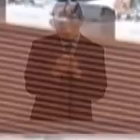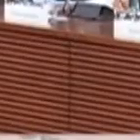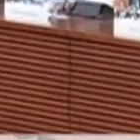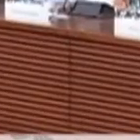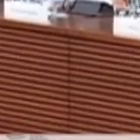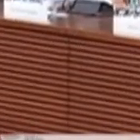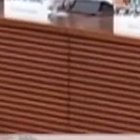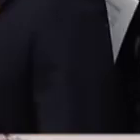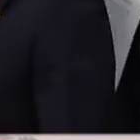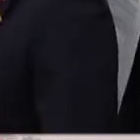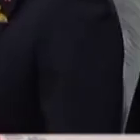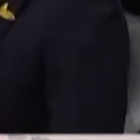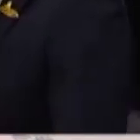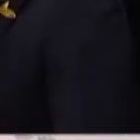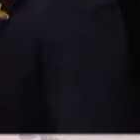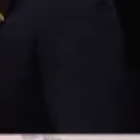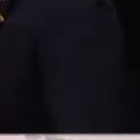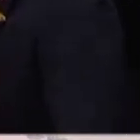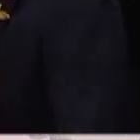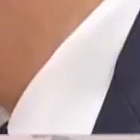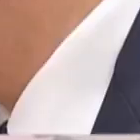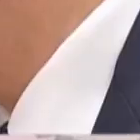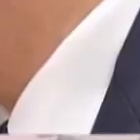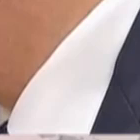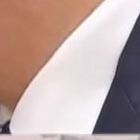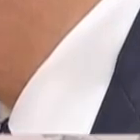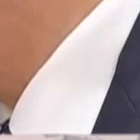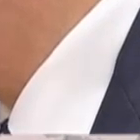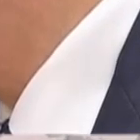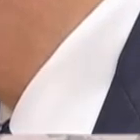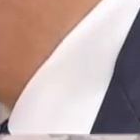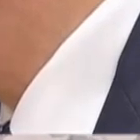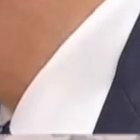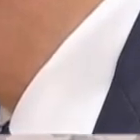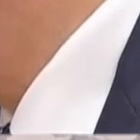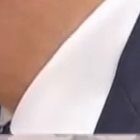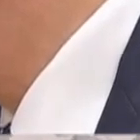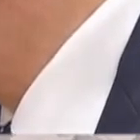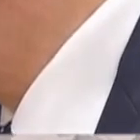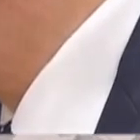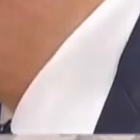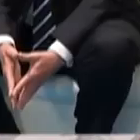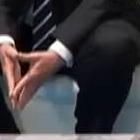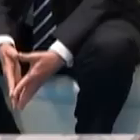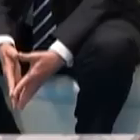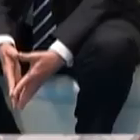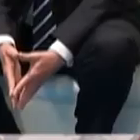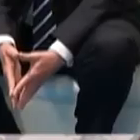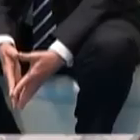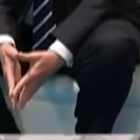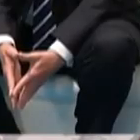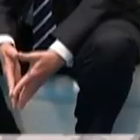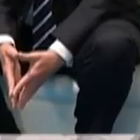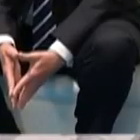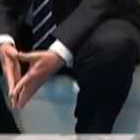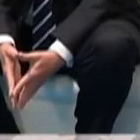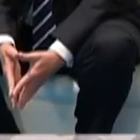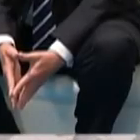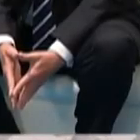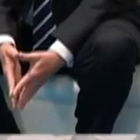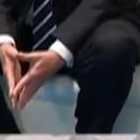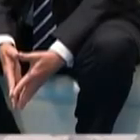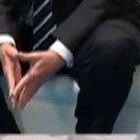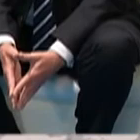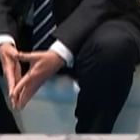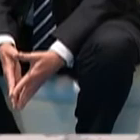sostuvieron el presidente Donald Trump y por supuesto Vladimir Putin, valdría la pena pues saber qué temas se trataron, a